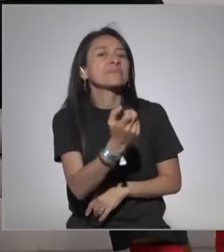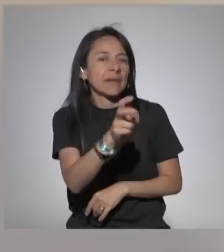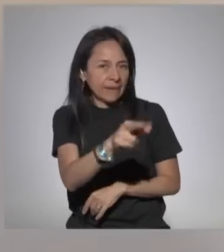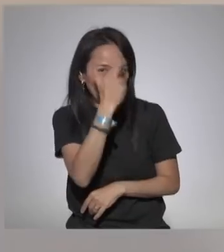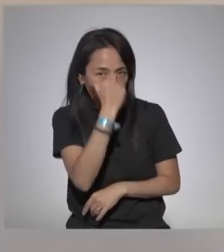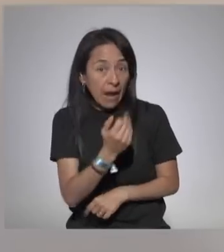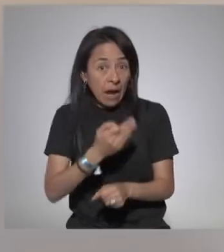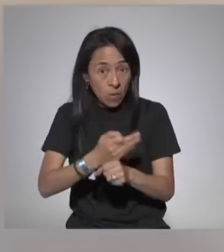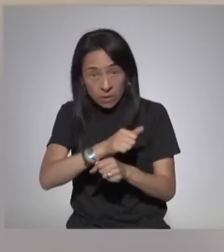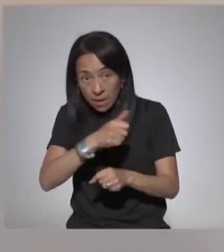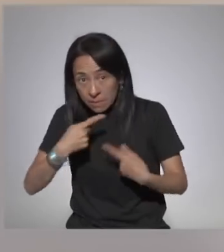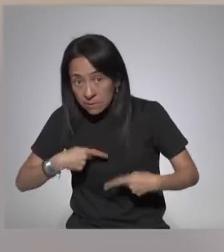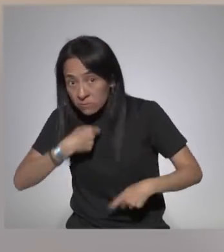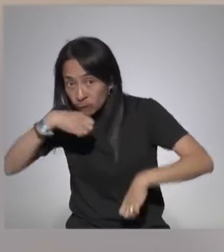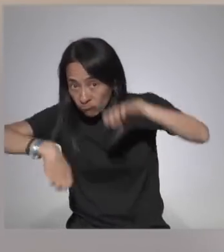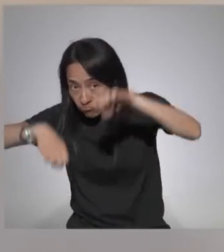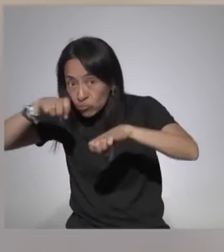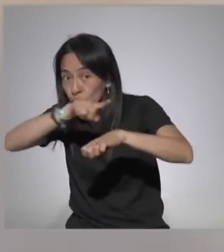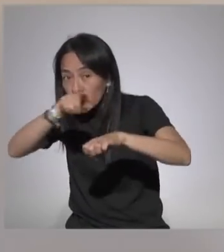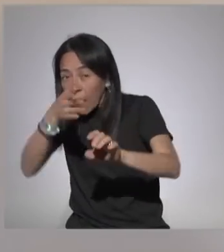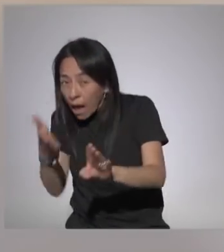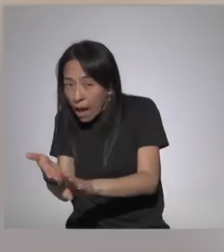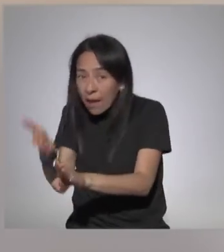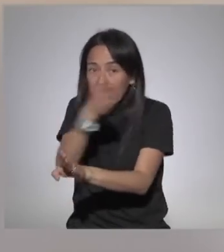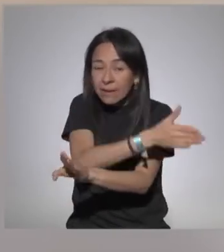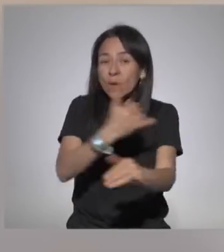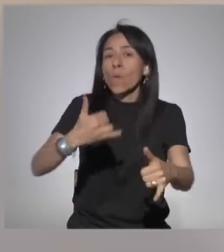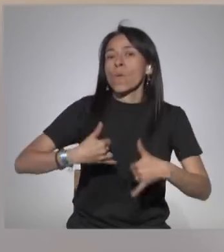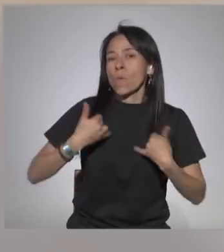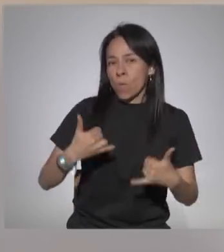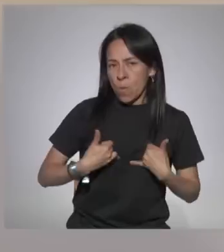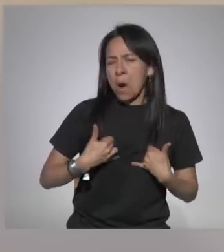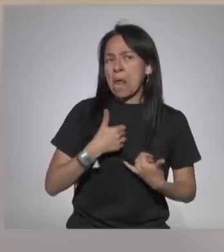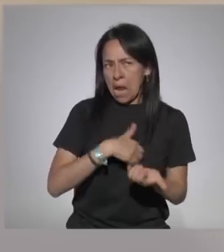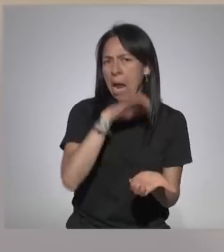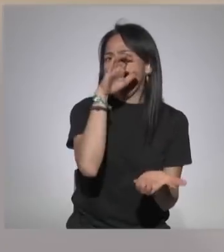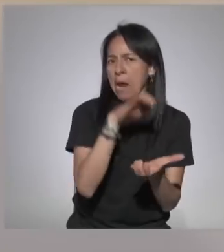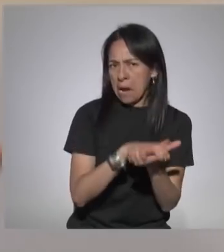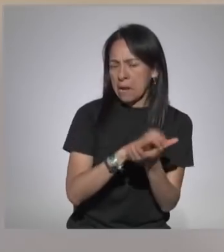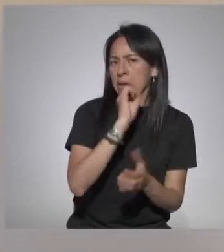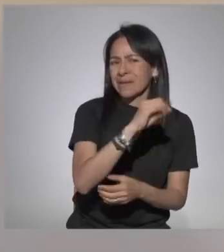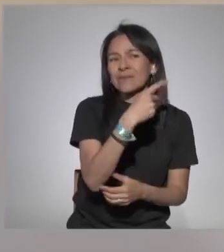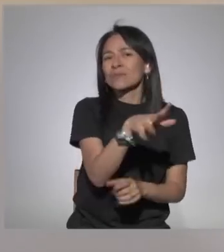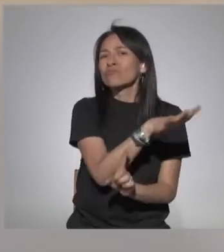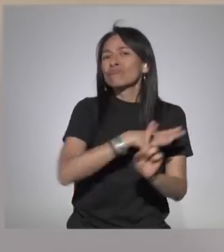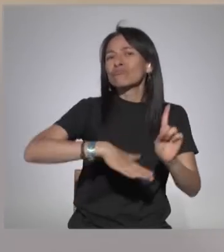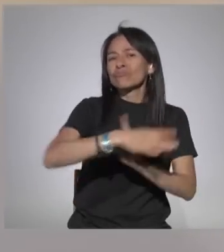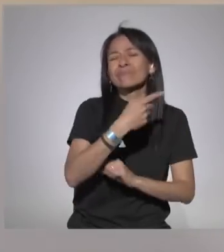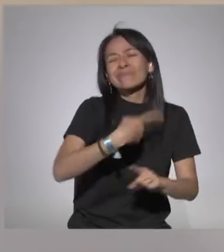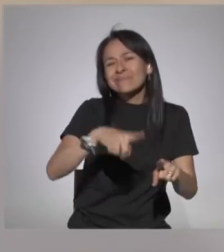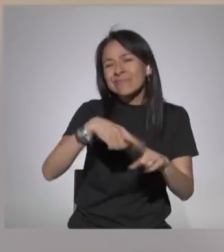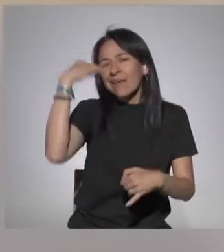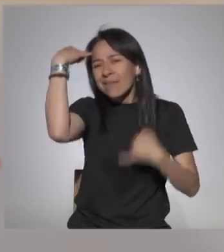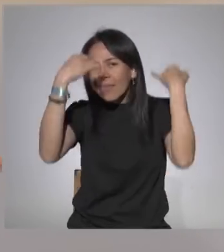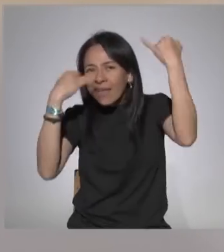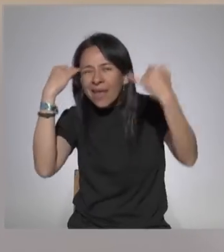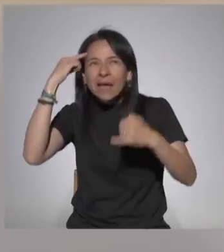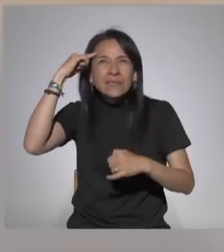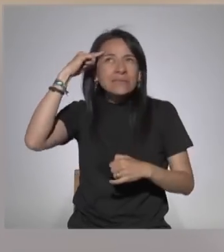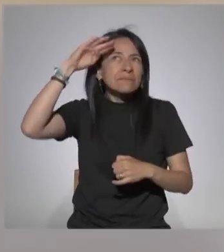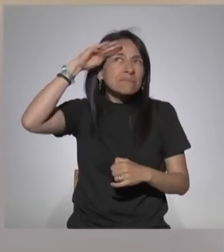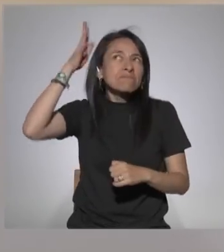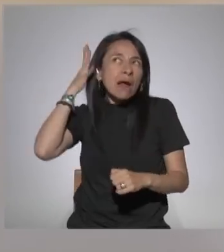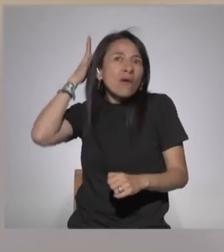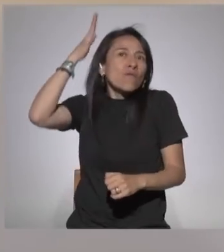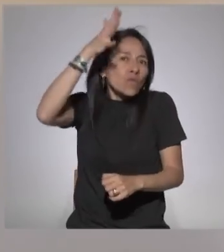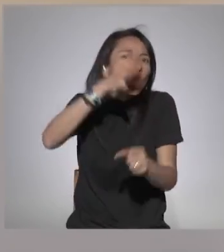eran jóvenes y tal vez se casaron, ¿no? Había otras creencias y otras expectativas. Entonces, algunas de esas